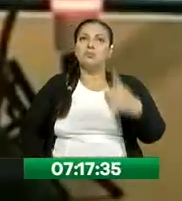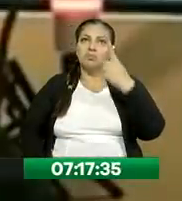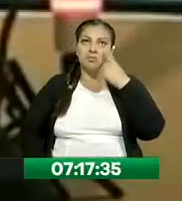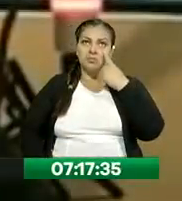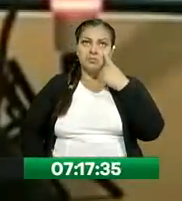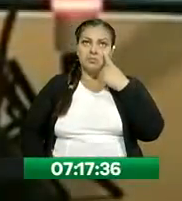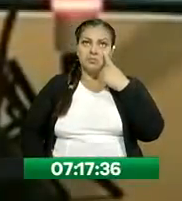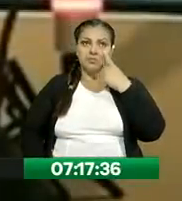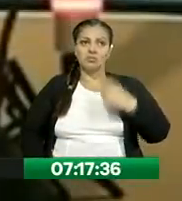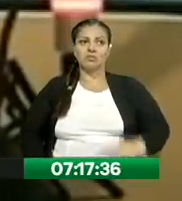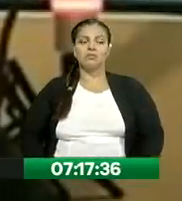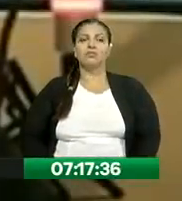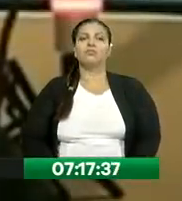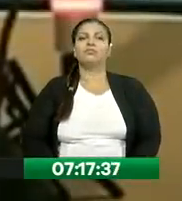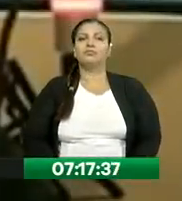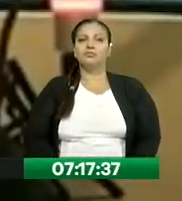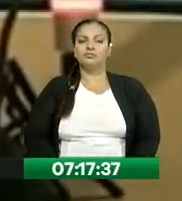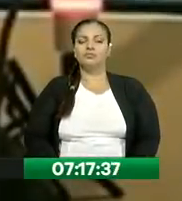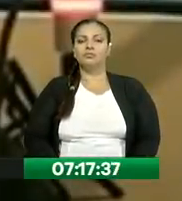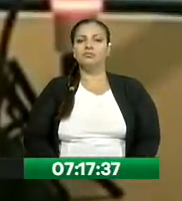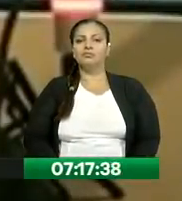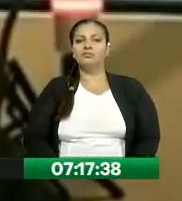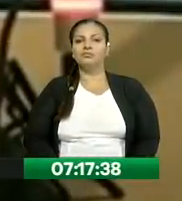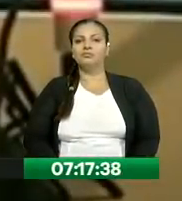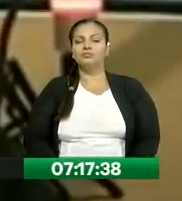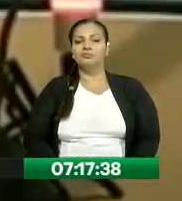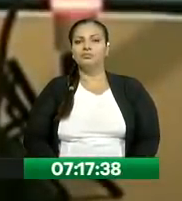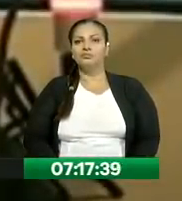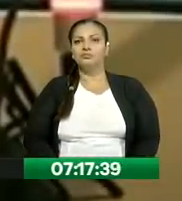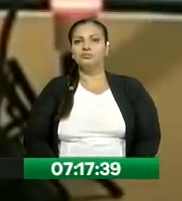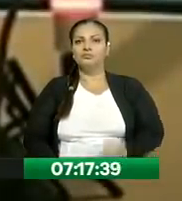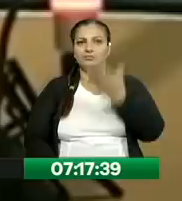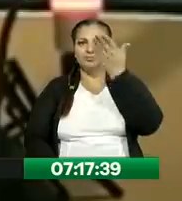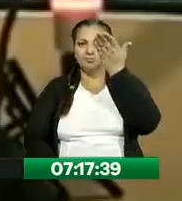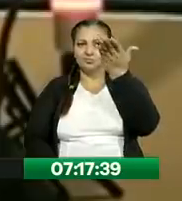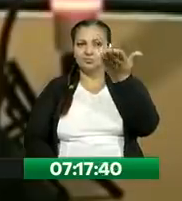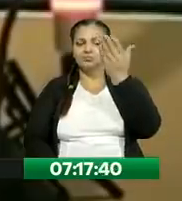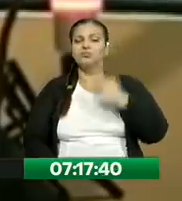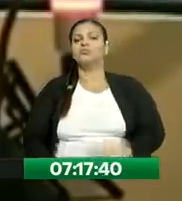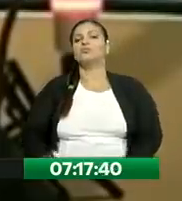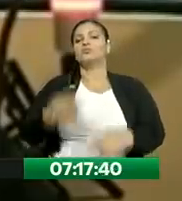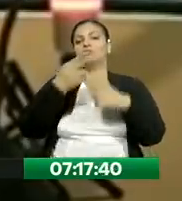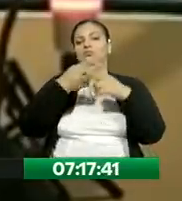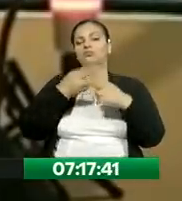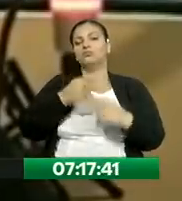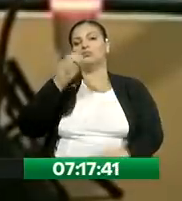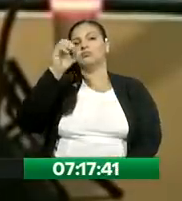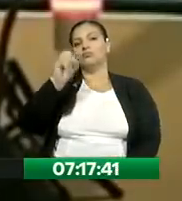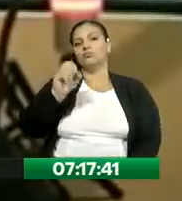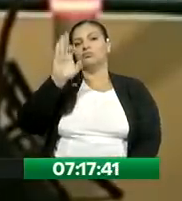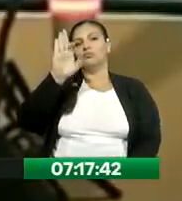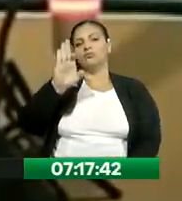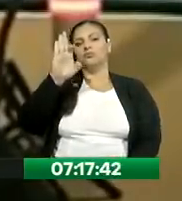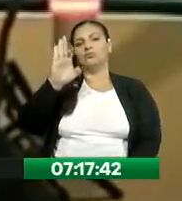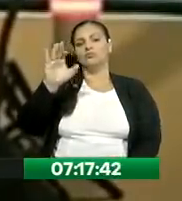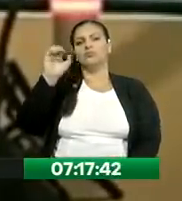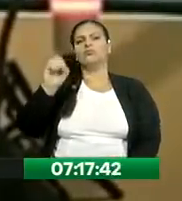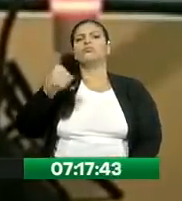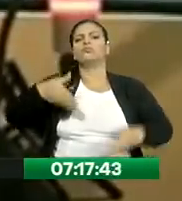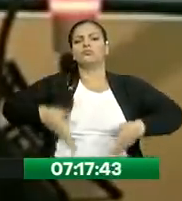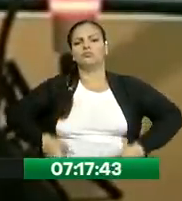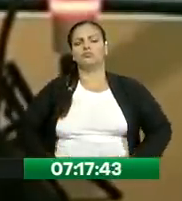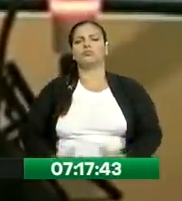Inestabilidad en las políticas públicas, o sea, incertidumbre, yo lo traduciría de esa manera. Otto Sonnenhorster Sper, guayaquileño, 35